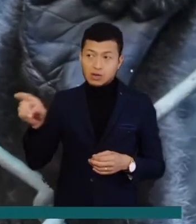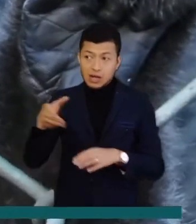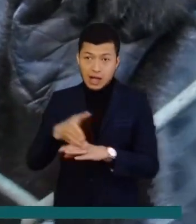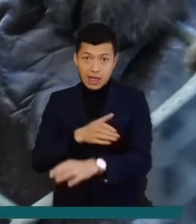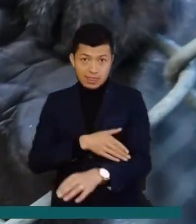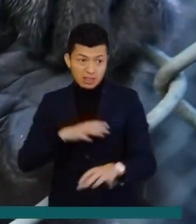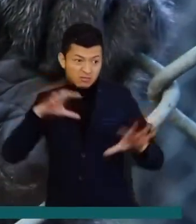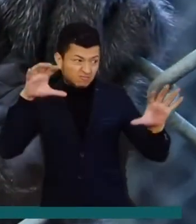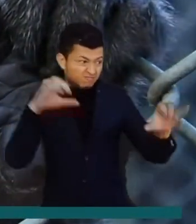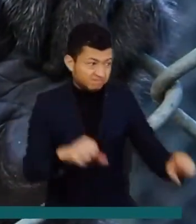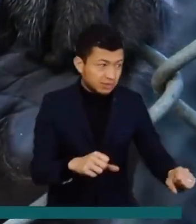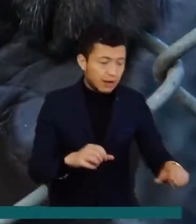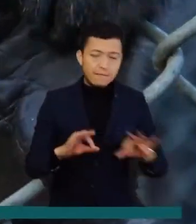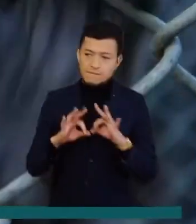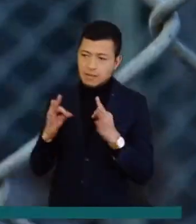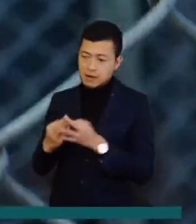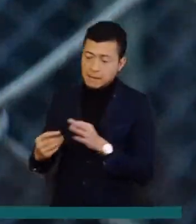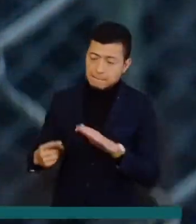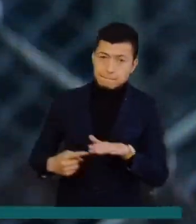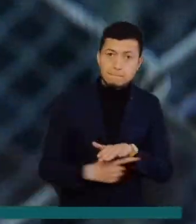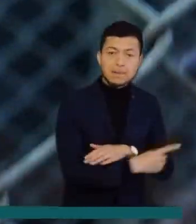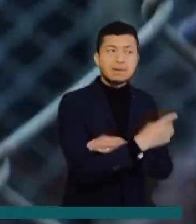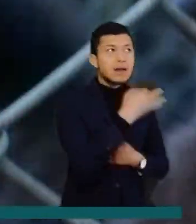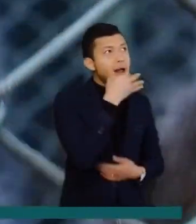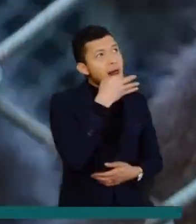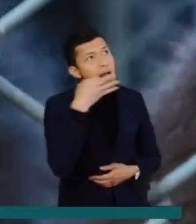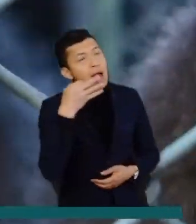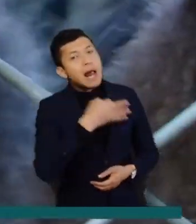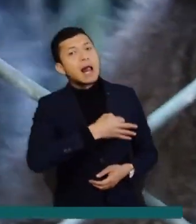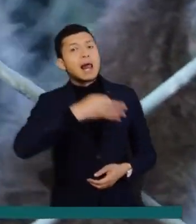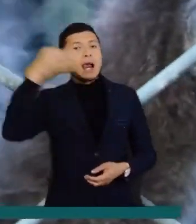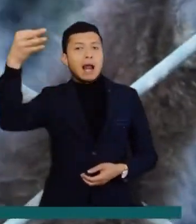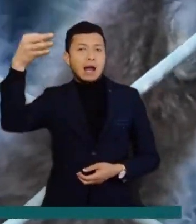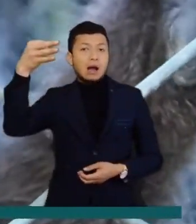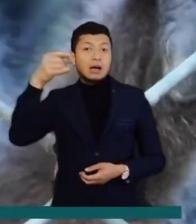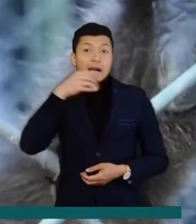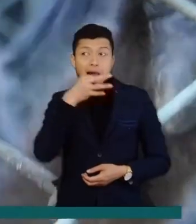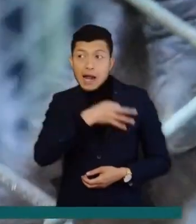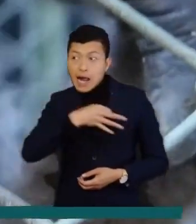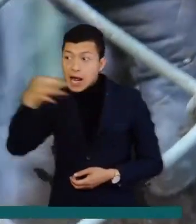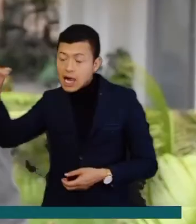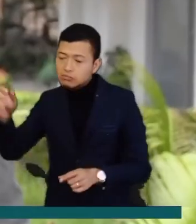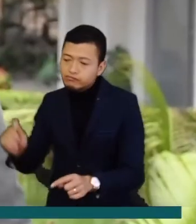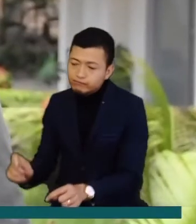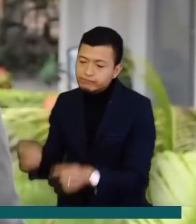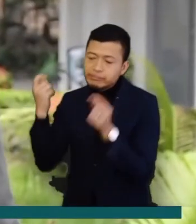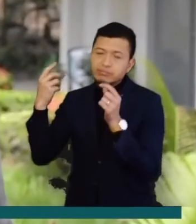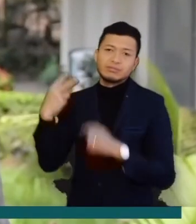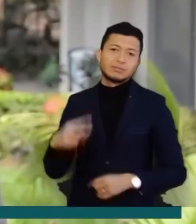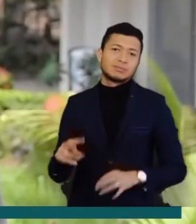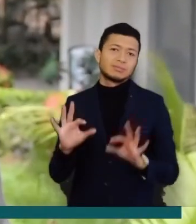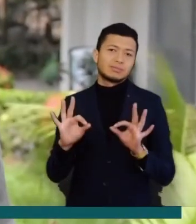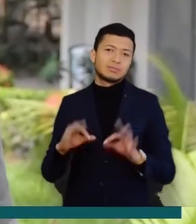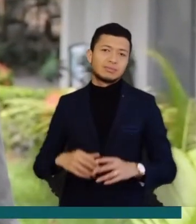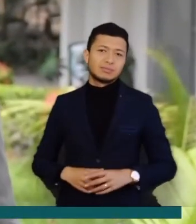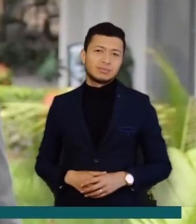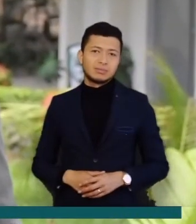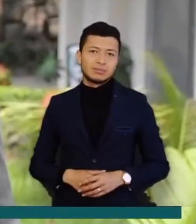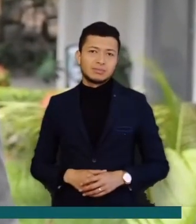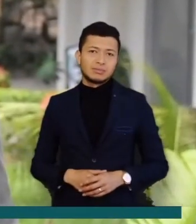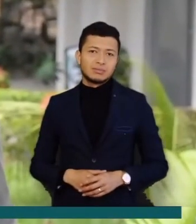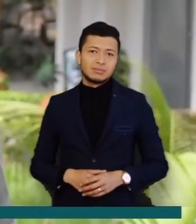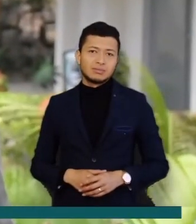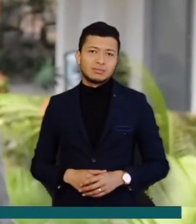sus captores la familia dio aviso a las autoridades y la cría fue puesta a salvo Lamentablemente encontramos un ejemplar